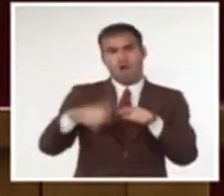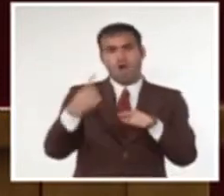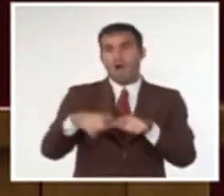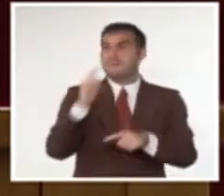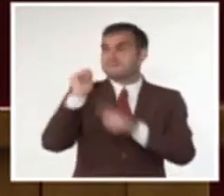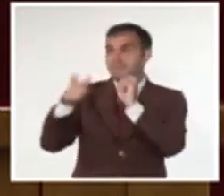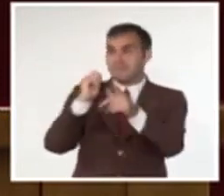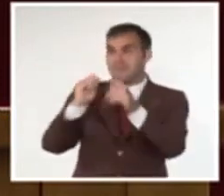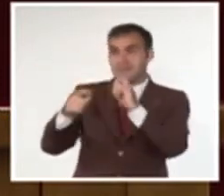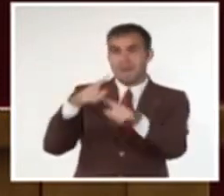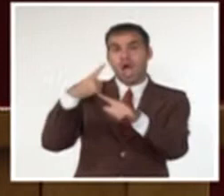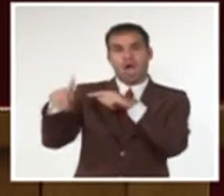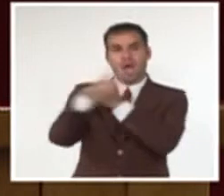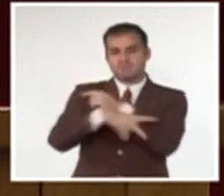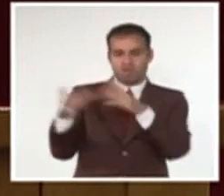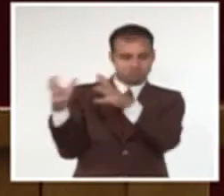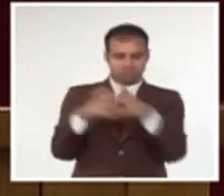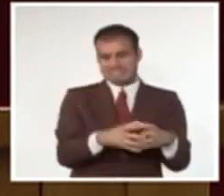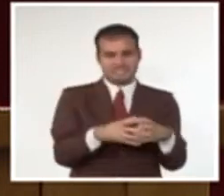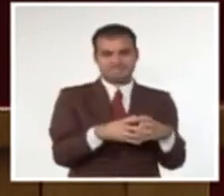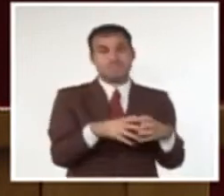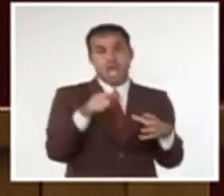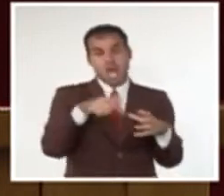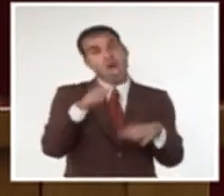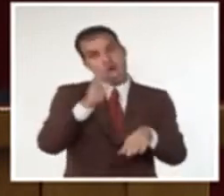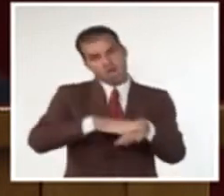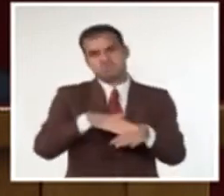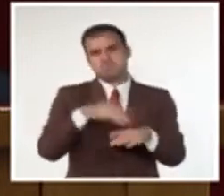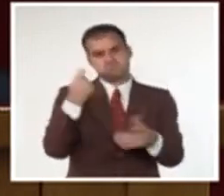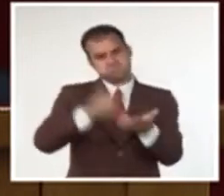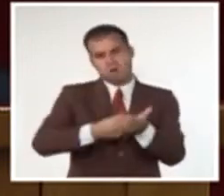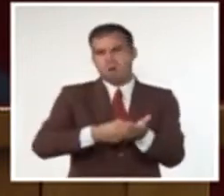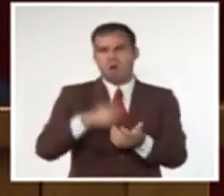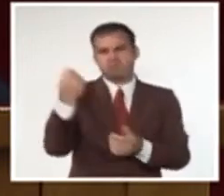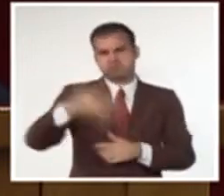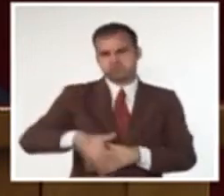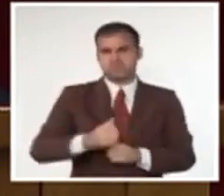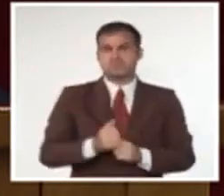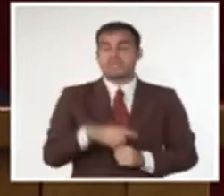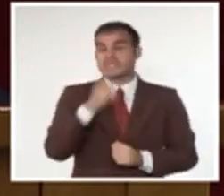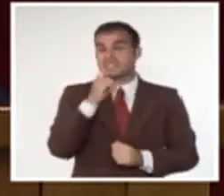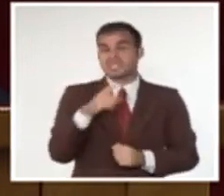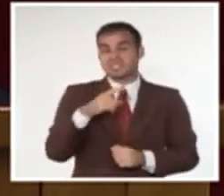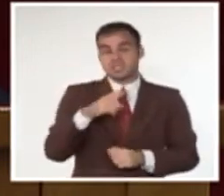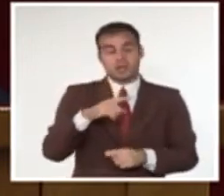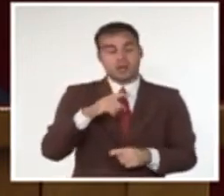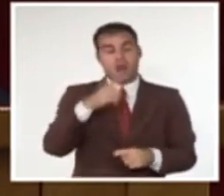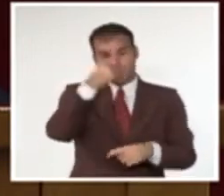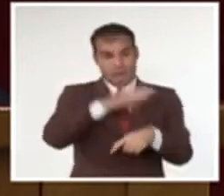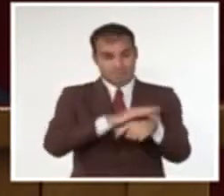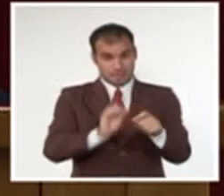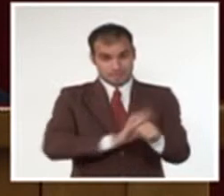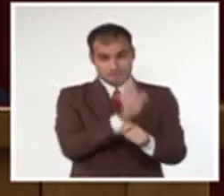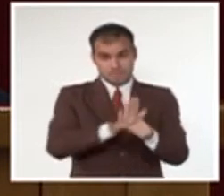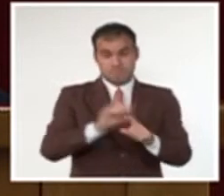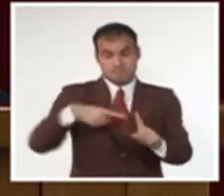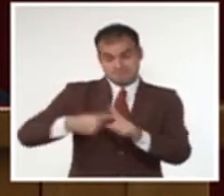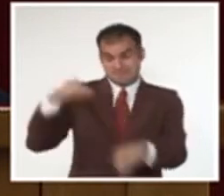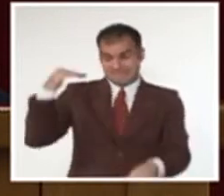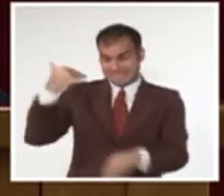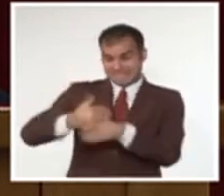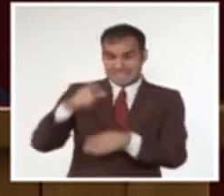importación, porque el bloqueo y la COVID-19 no han permitido disponer de recursos financieros suficientes para